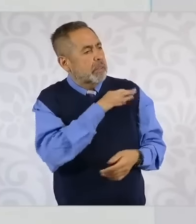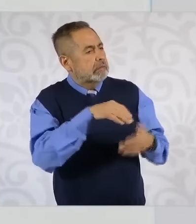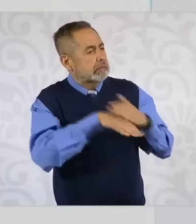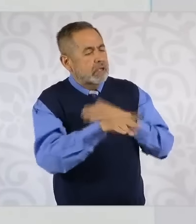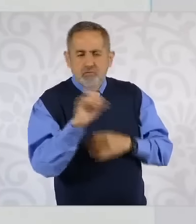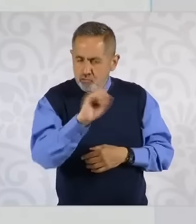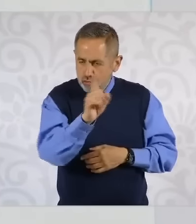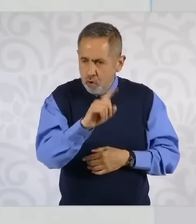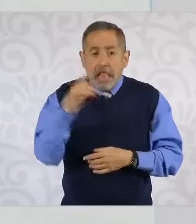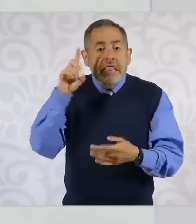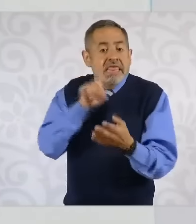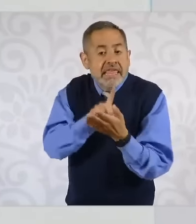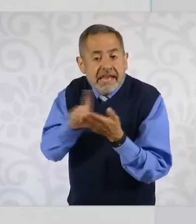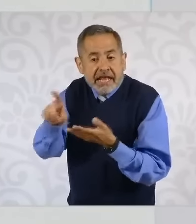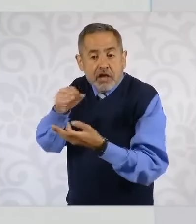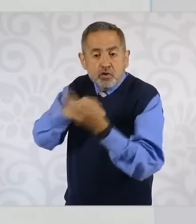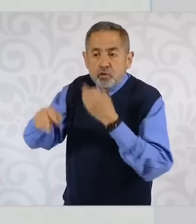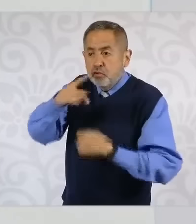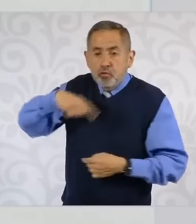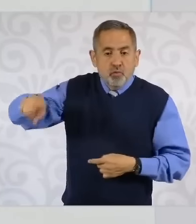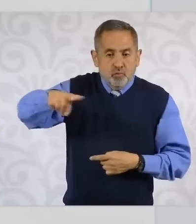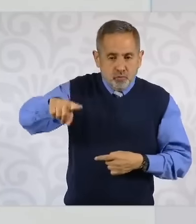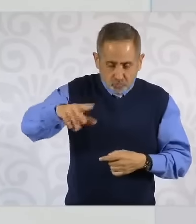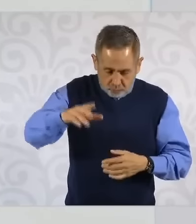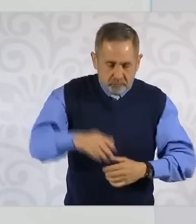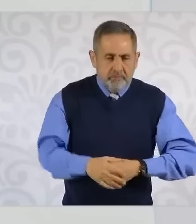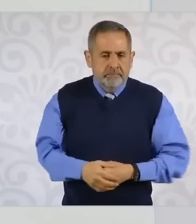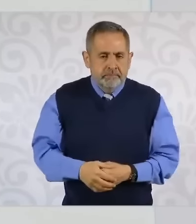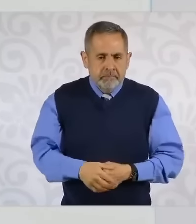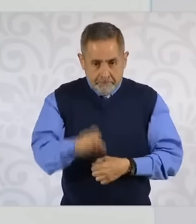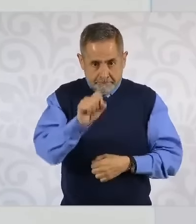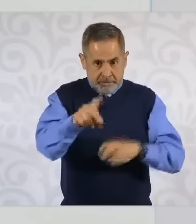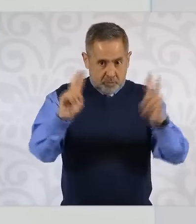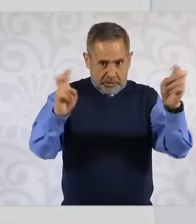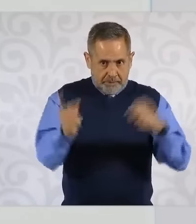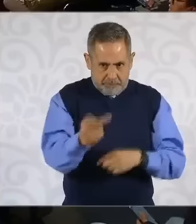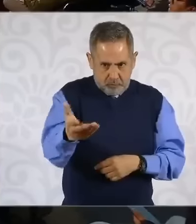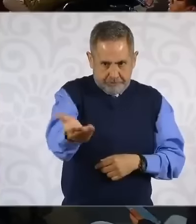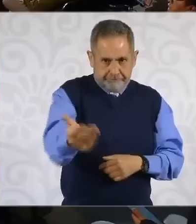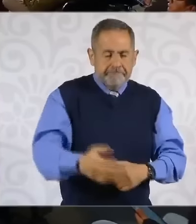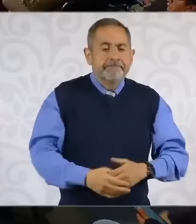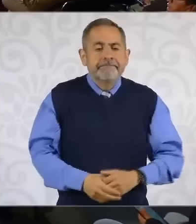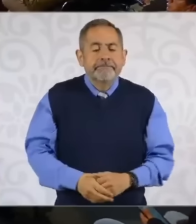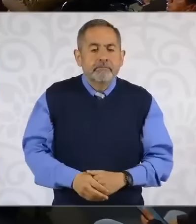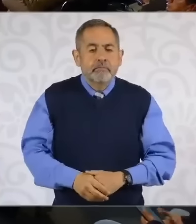compromiso. Sobre el tema, a ver aquí.